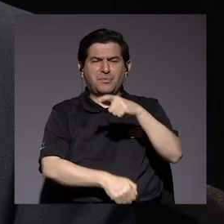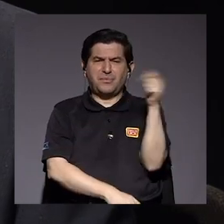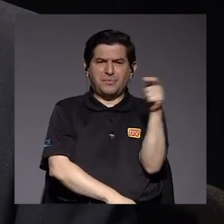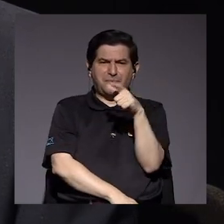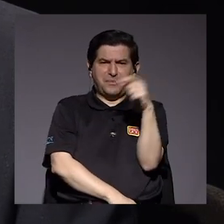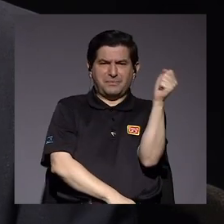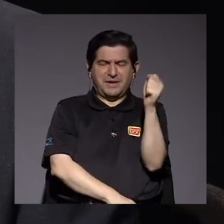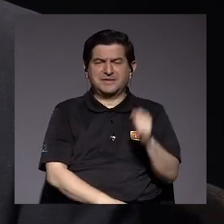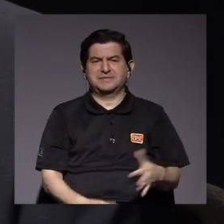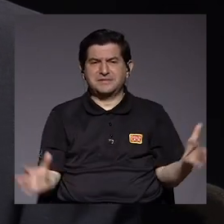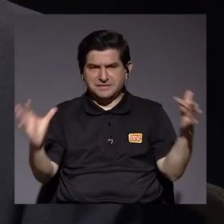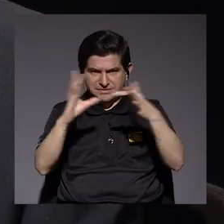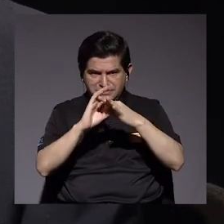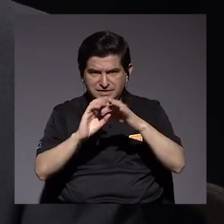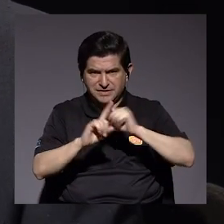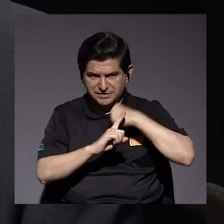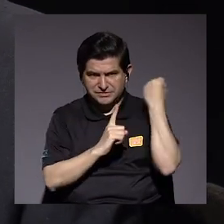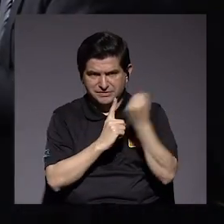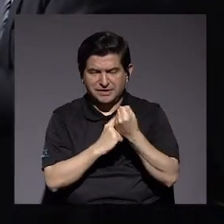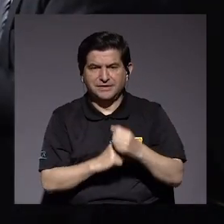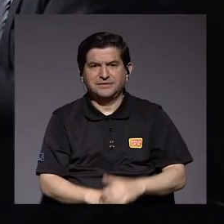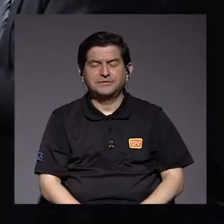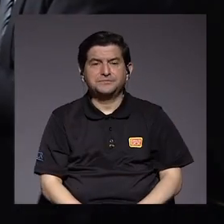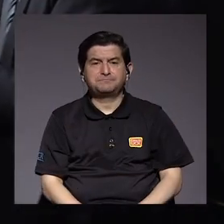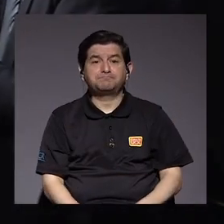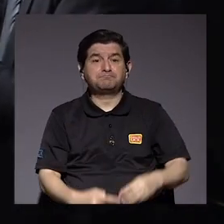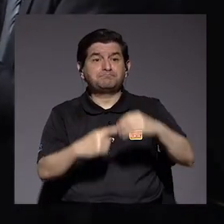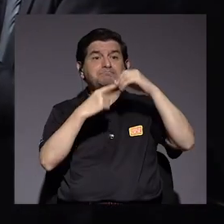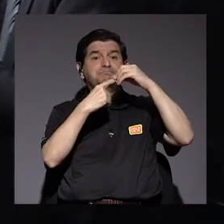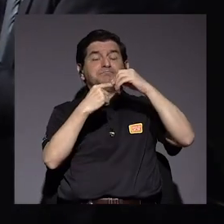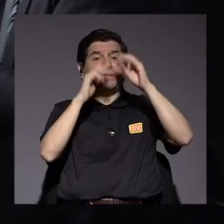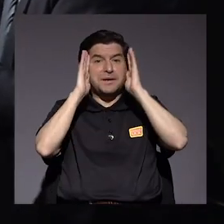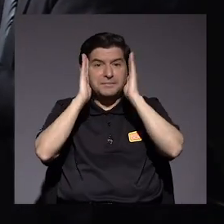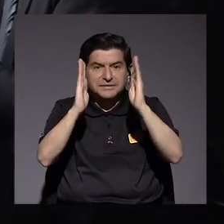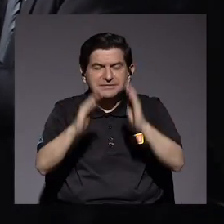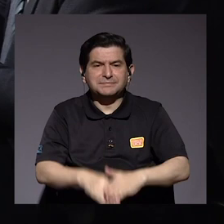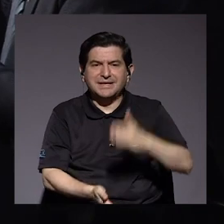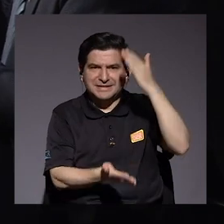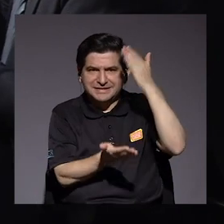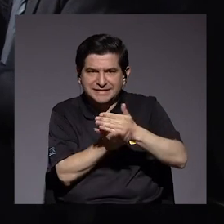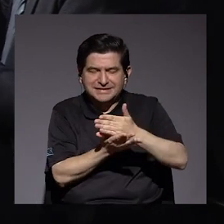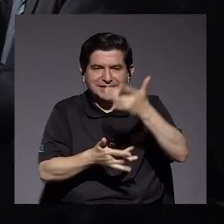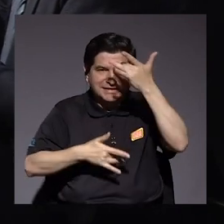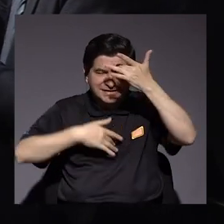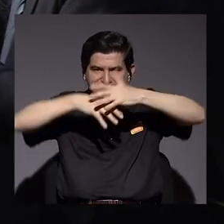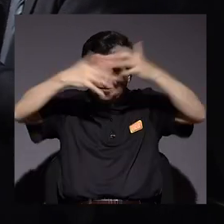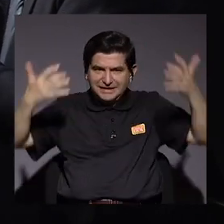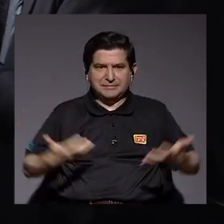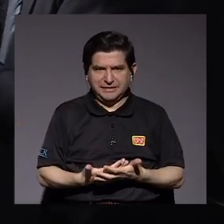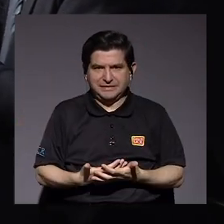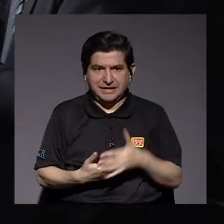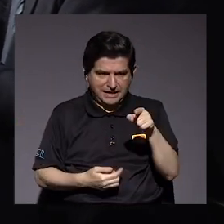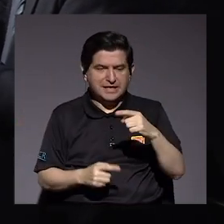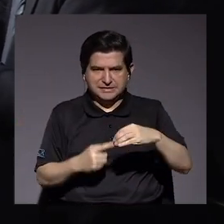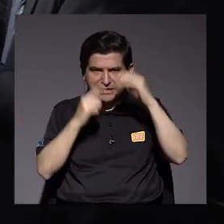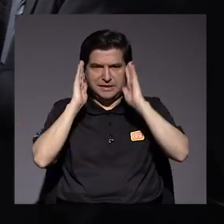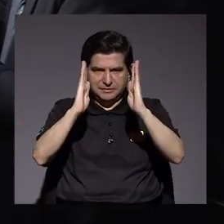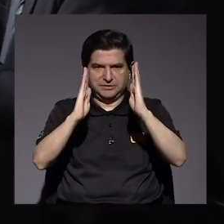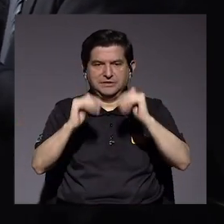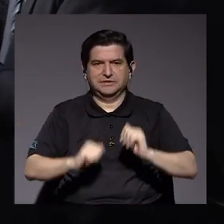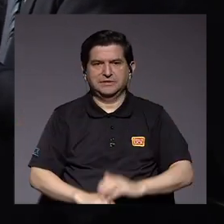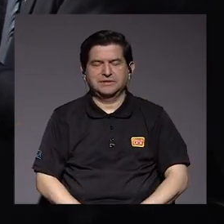a propósito de esto o sea la prioridad es frenar la pandemia esa es la prioridad